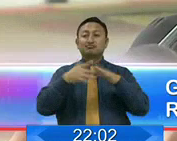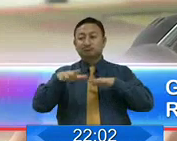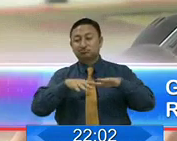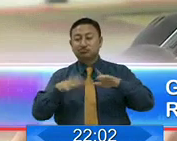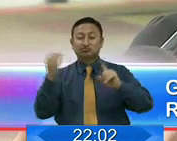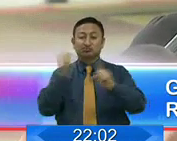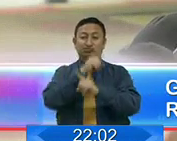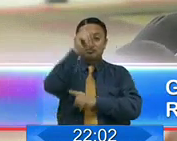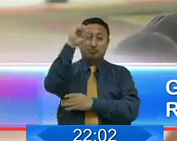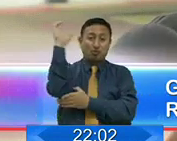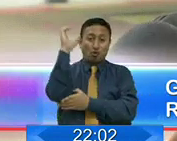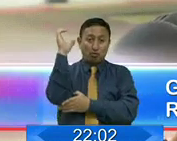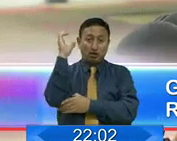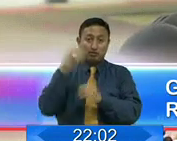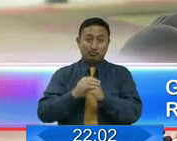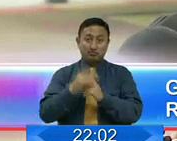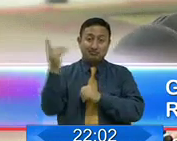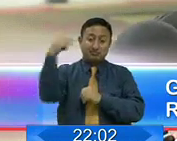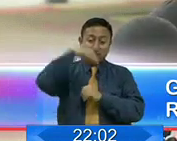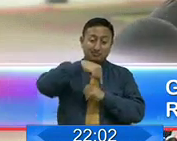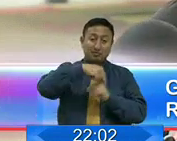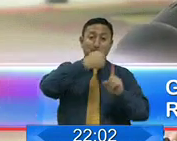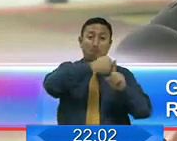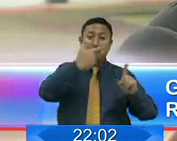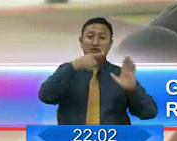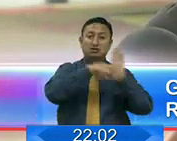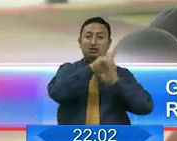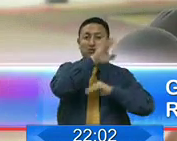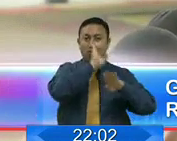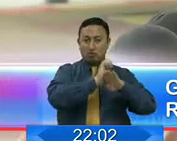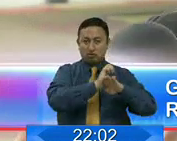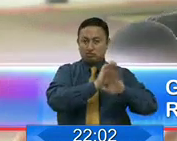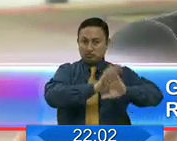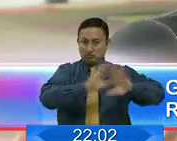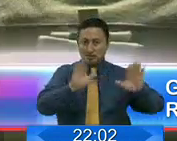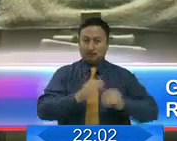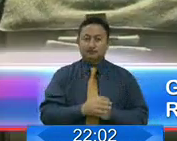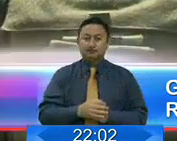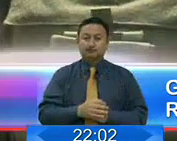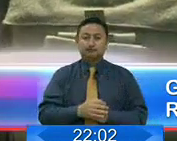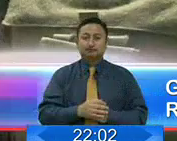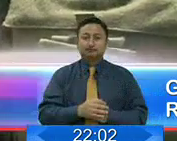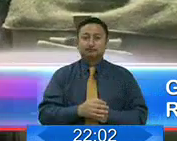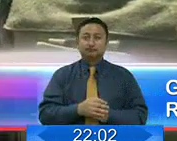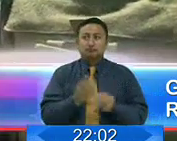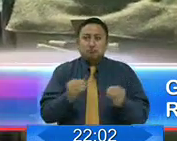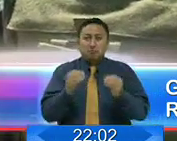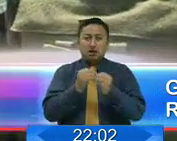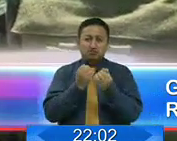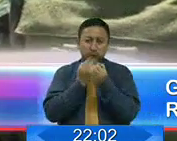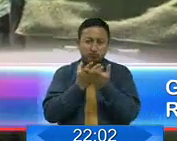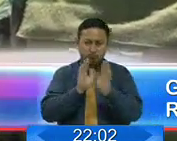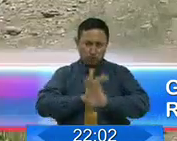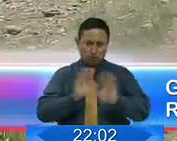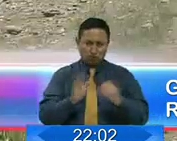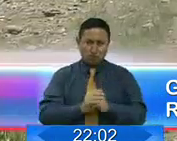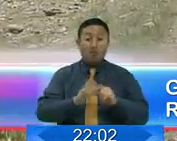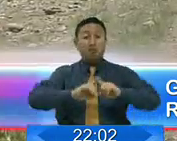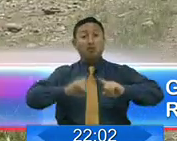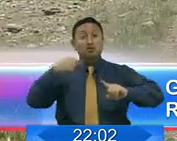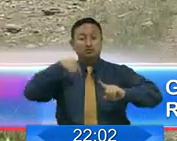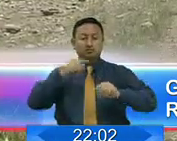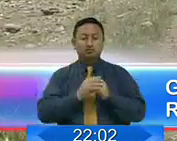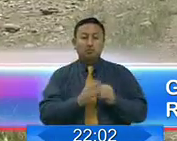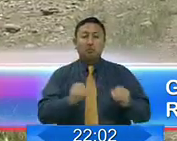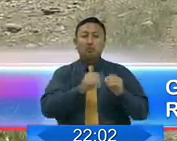en Colombia impacten de mayor magnitud, con mayor magnitud en el país. No adelantaron mayores detalles, pero sí aseguraron que reforzarán